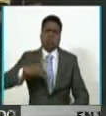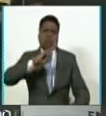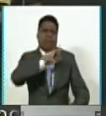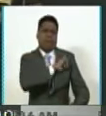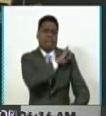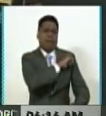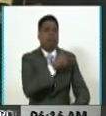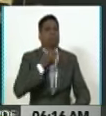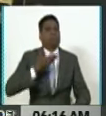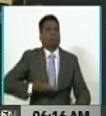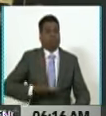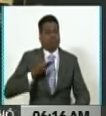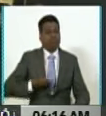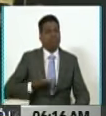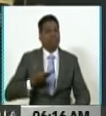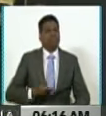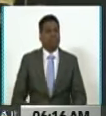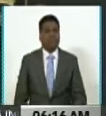no solamente un